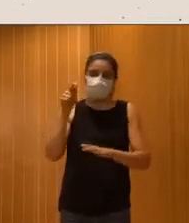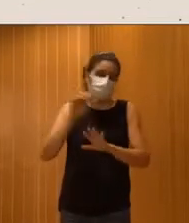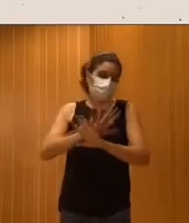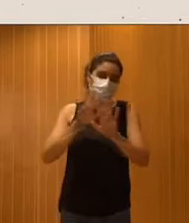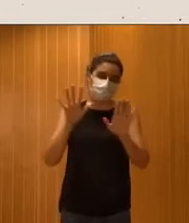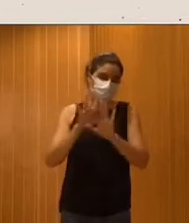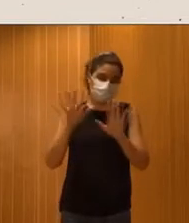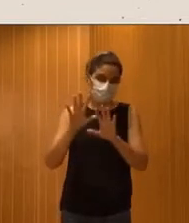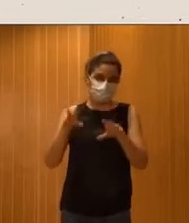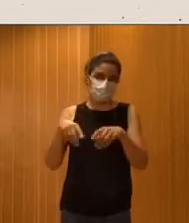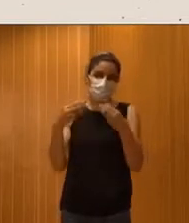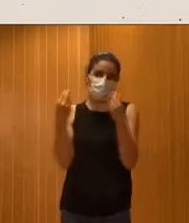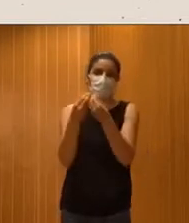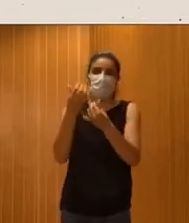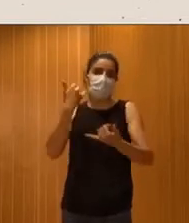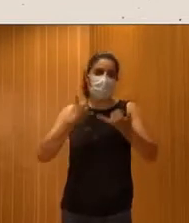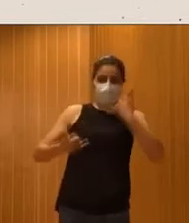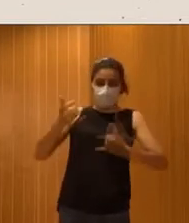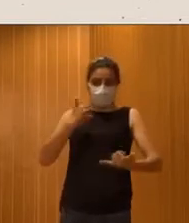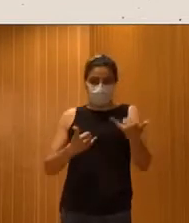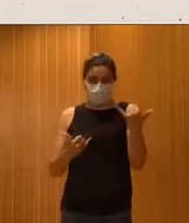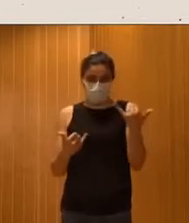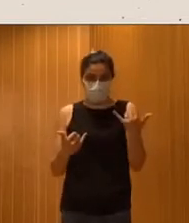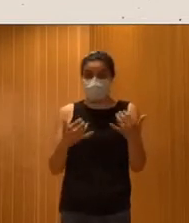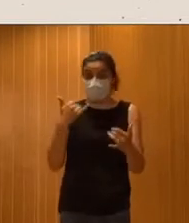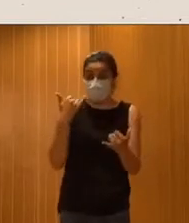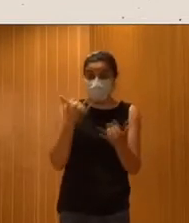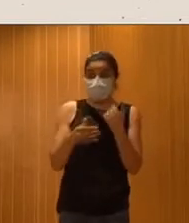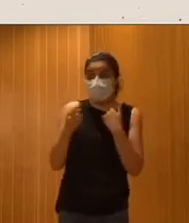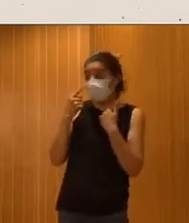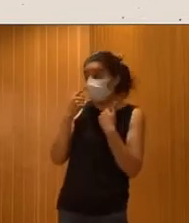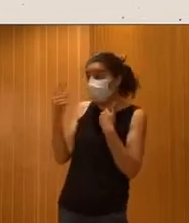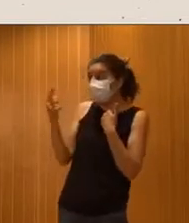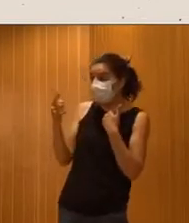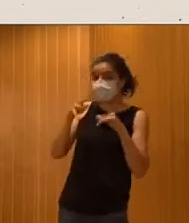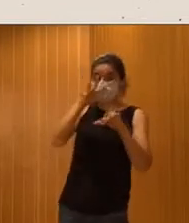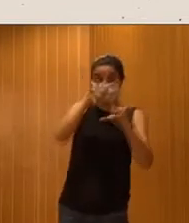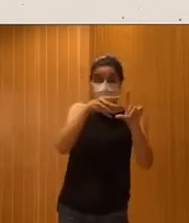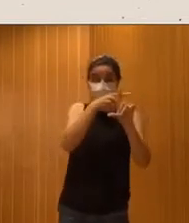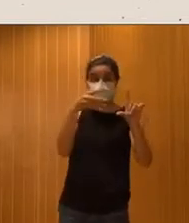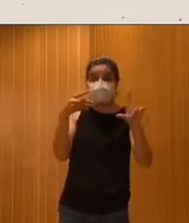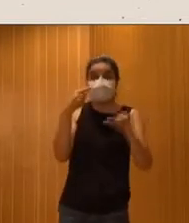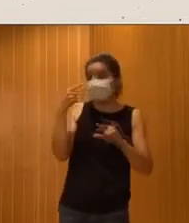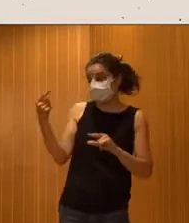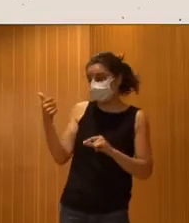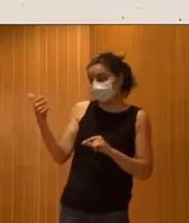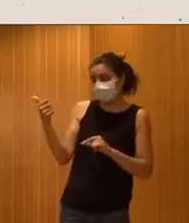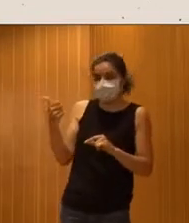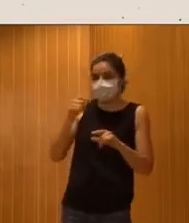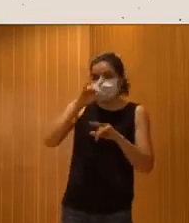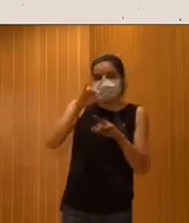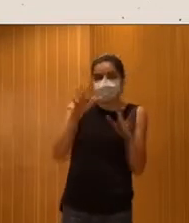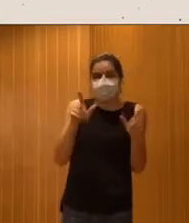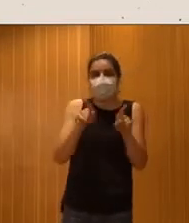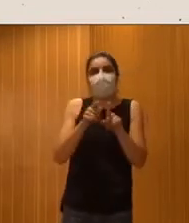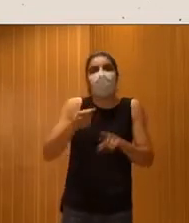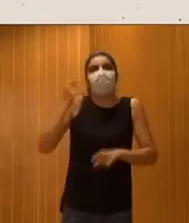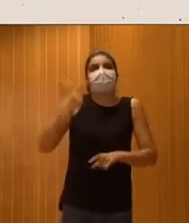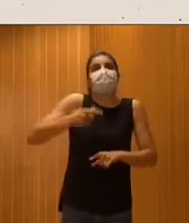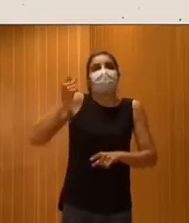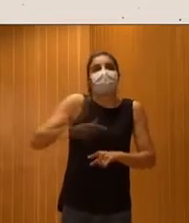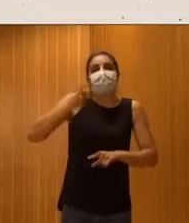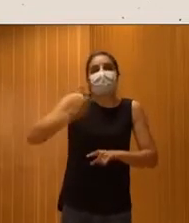sea, haceros un poco una idea de las consecuencias que tiene este hábito que tenemos tanto las familias